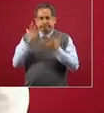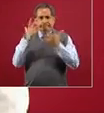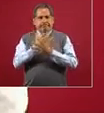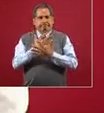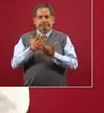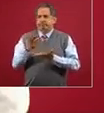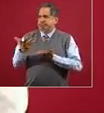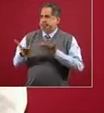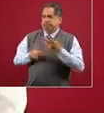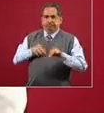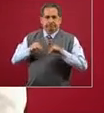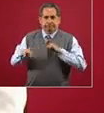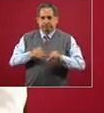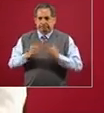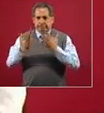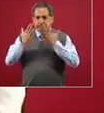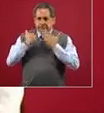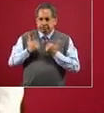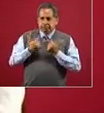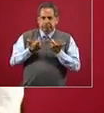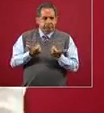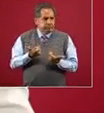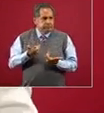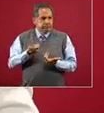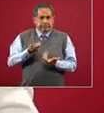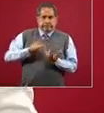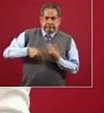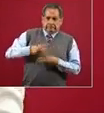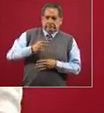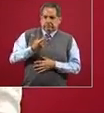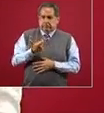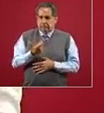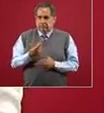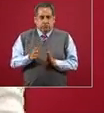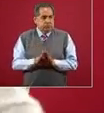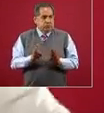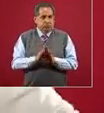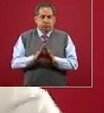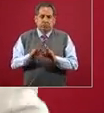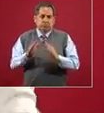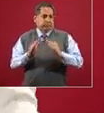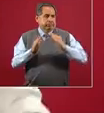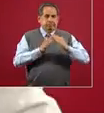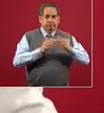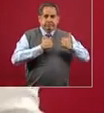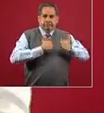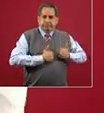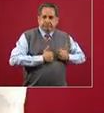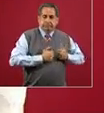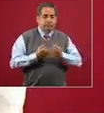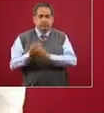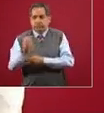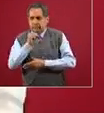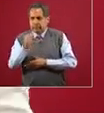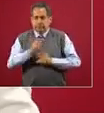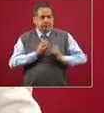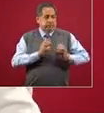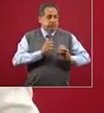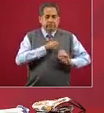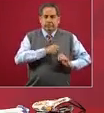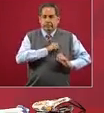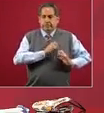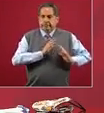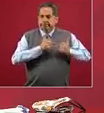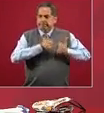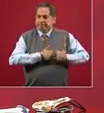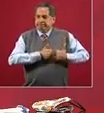actividades laborales, que para protegerse a ellos y a sus familias y a la comunidad